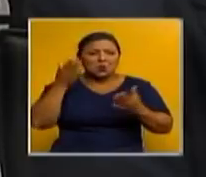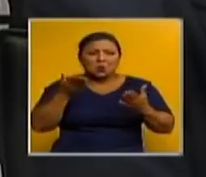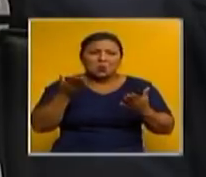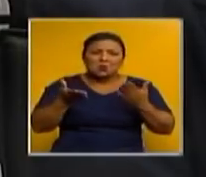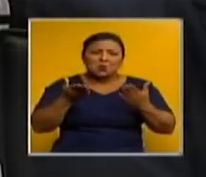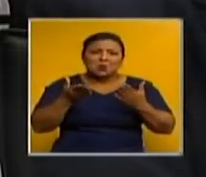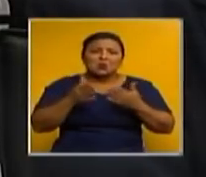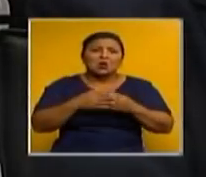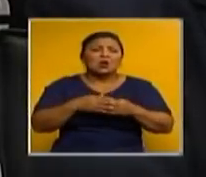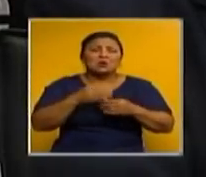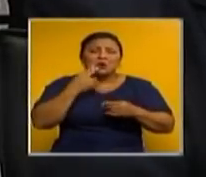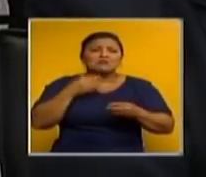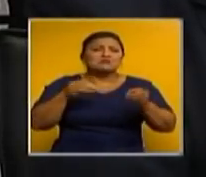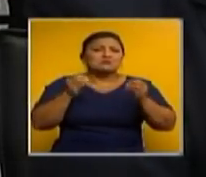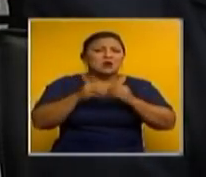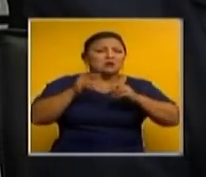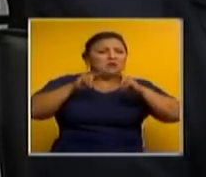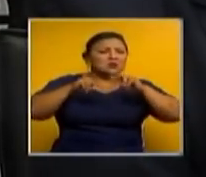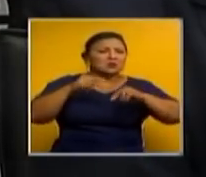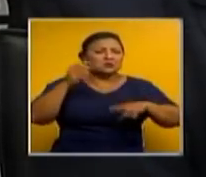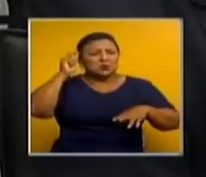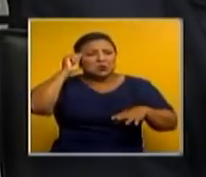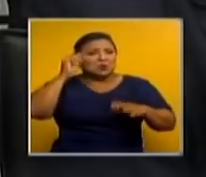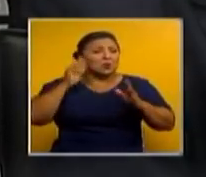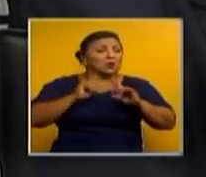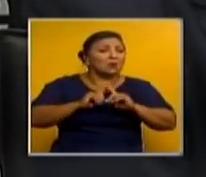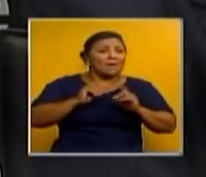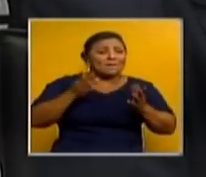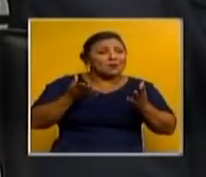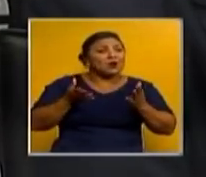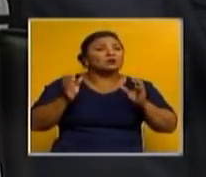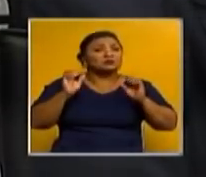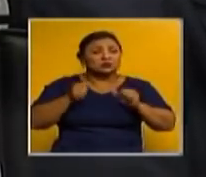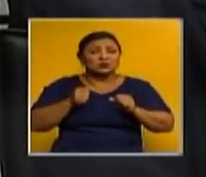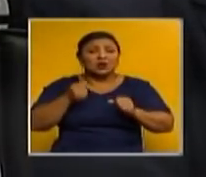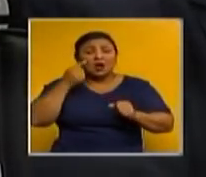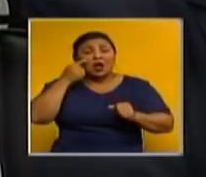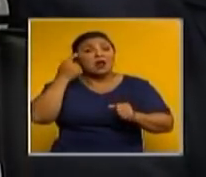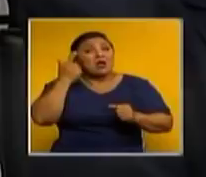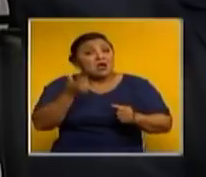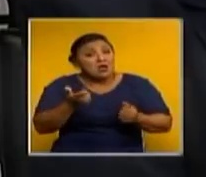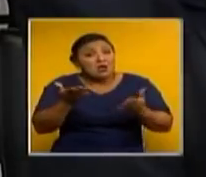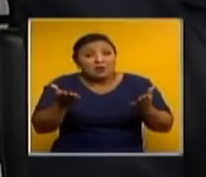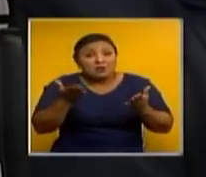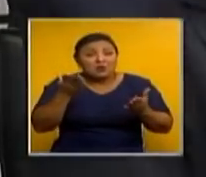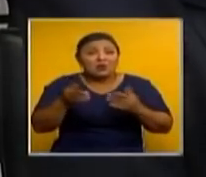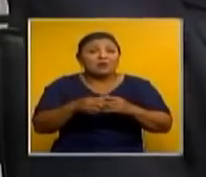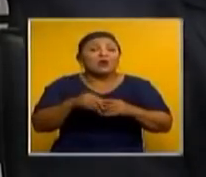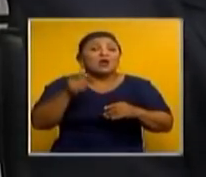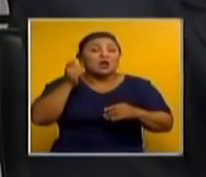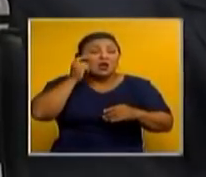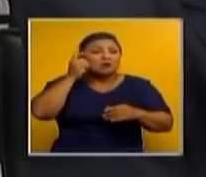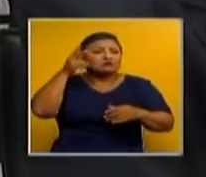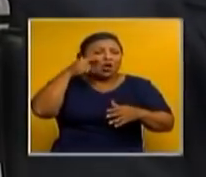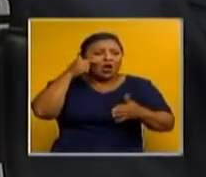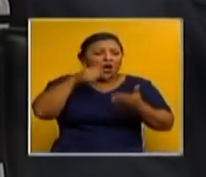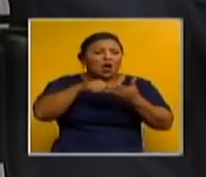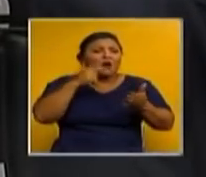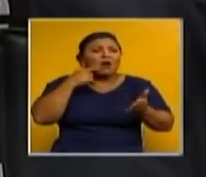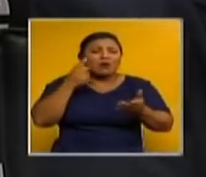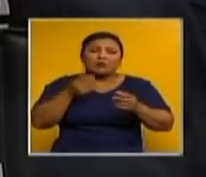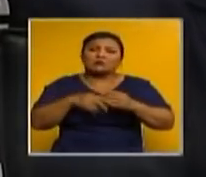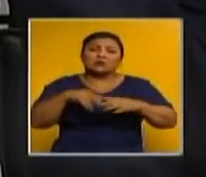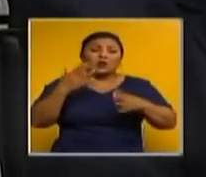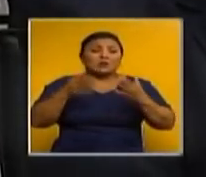no recuerdo que se haya abierto una indagación, pero de todas formas habría que ver si es que esos audios podrían configurar eventualmente la noticia